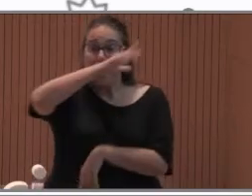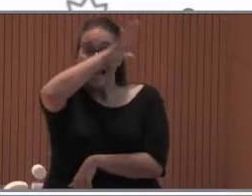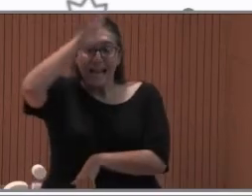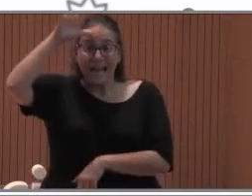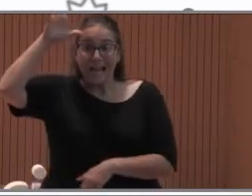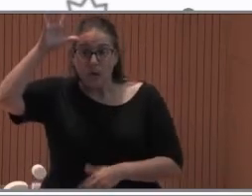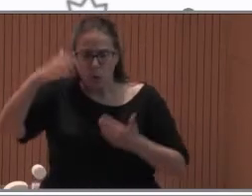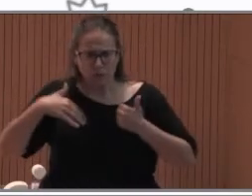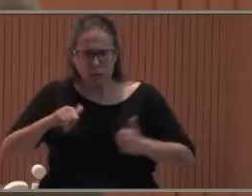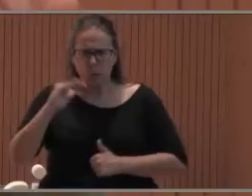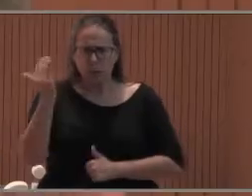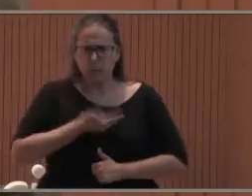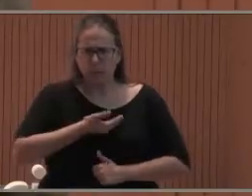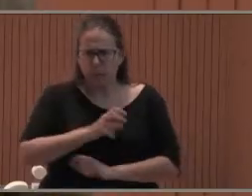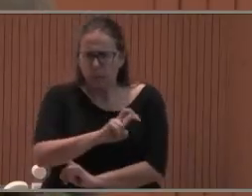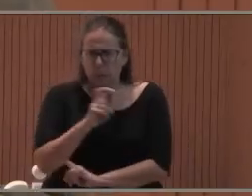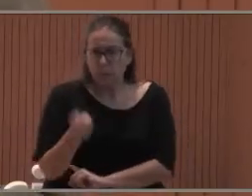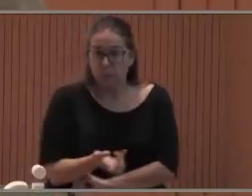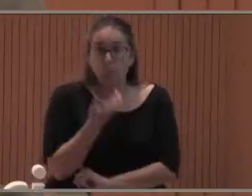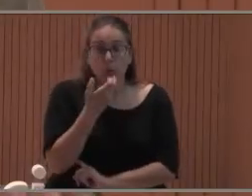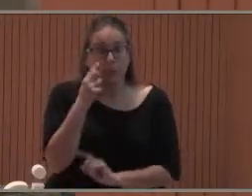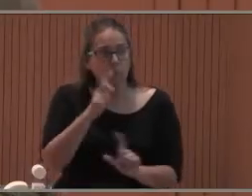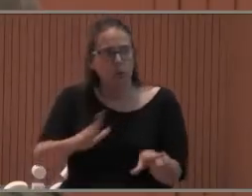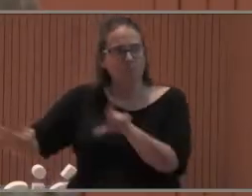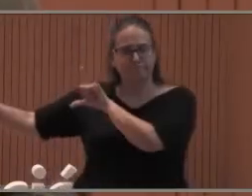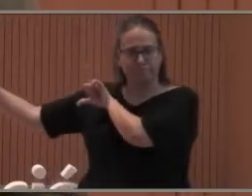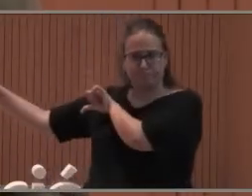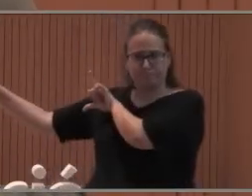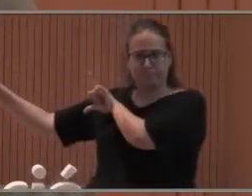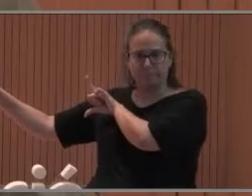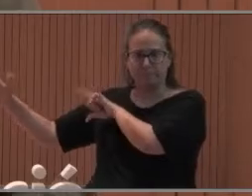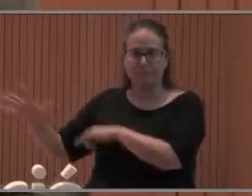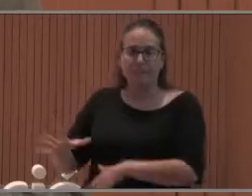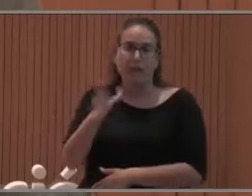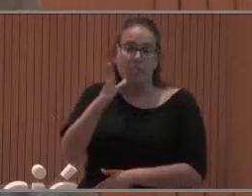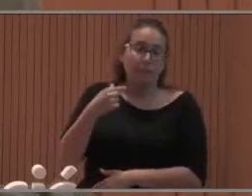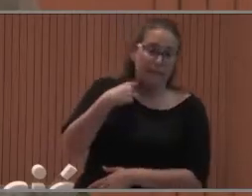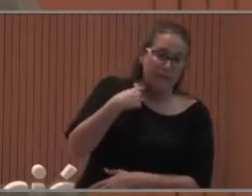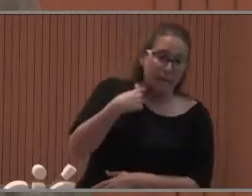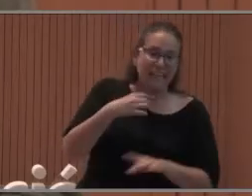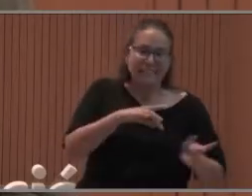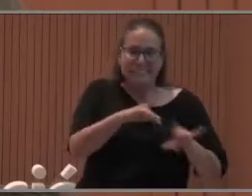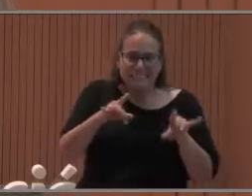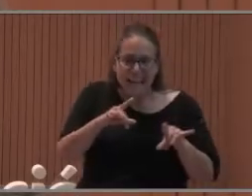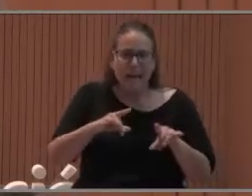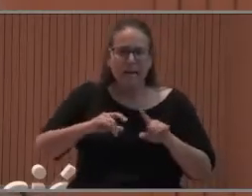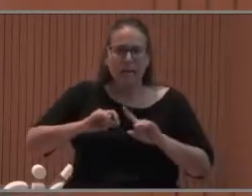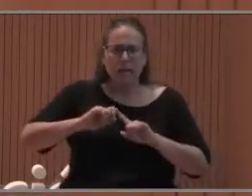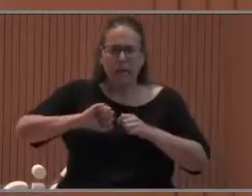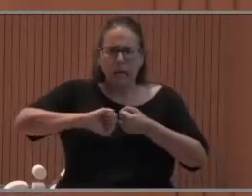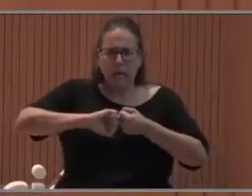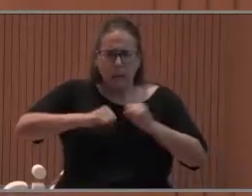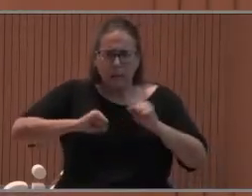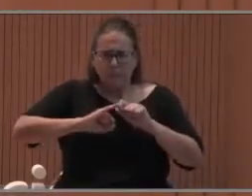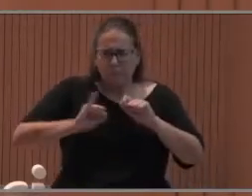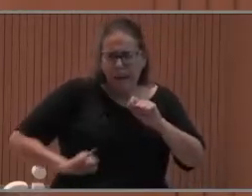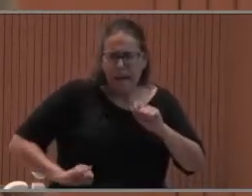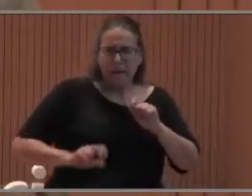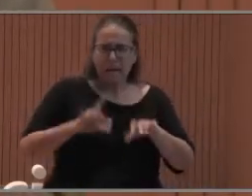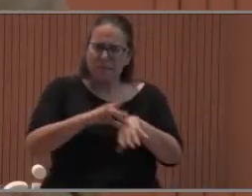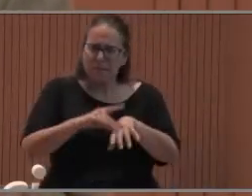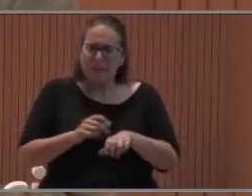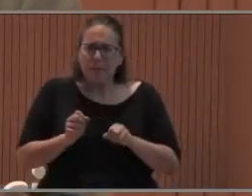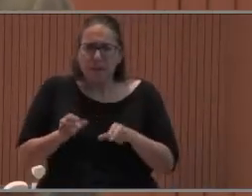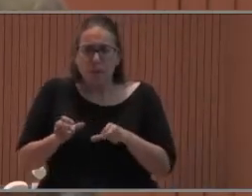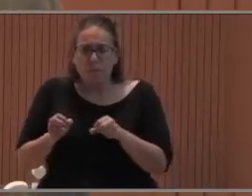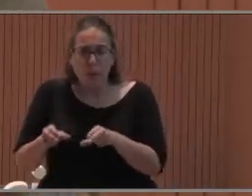impactos en salud. Ahí tenéis algunos, empezando por deshidratación, pérdida de sales, calambres, sarpullido y agravamiento de muchas enfermedades,